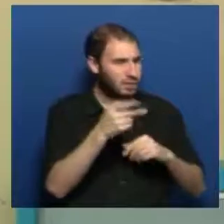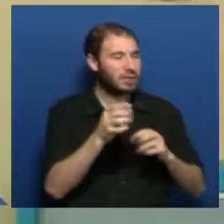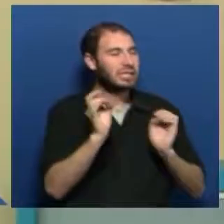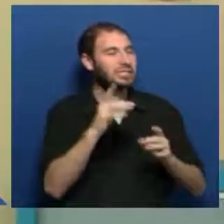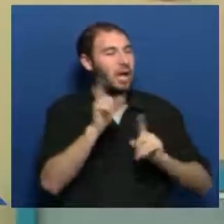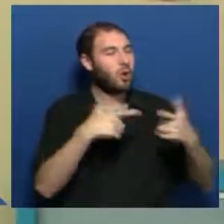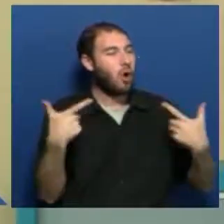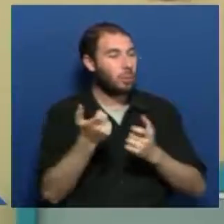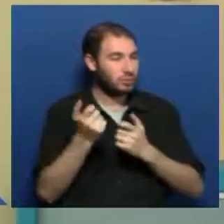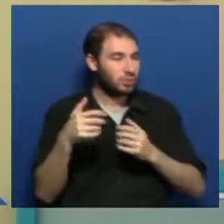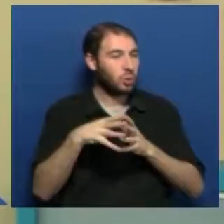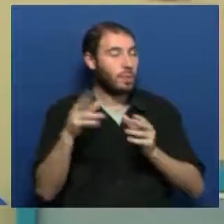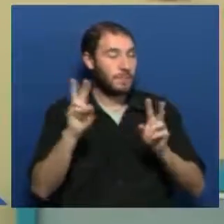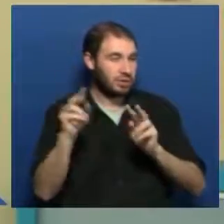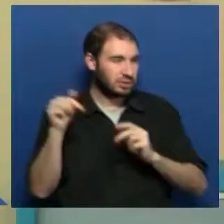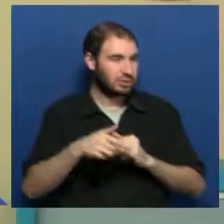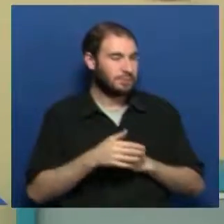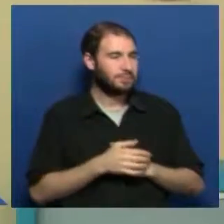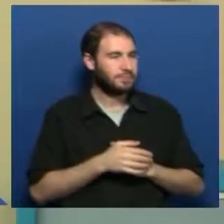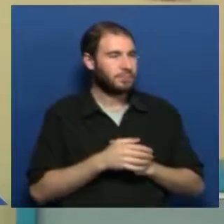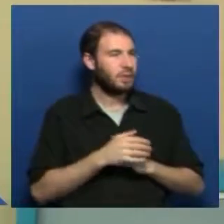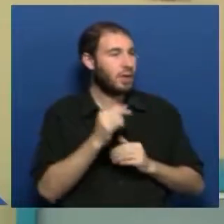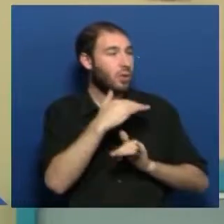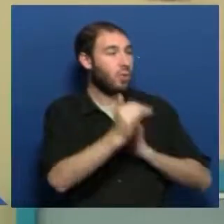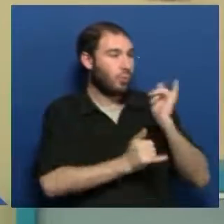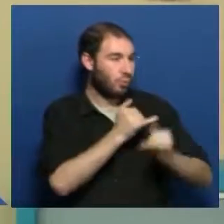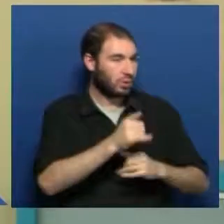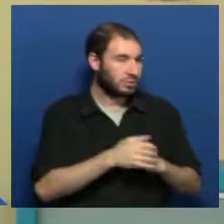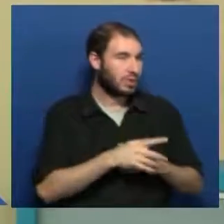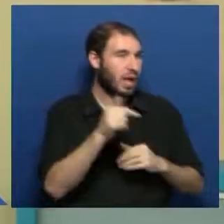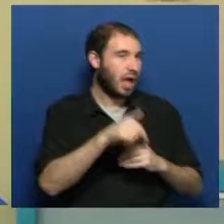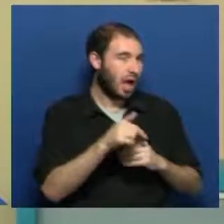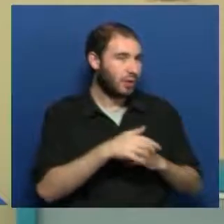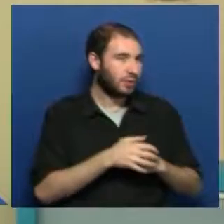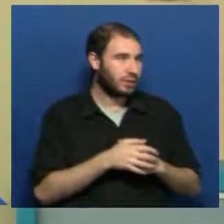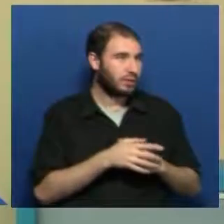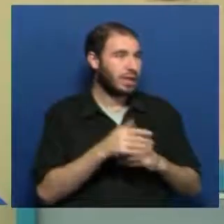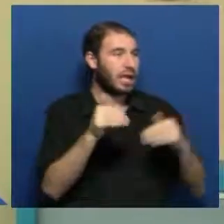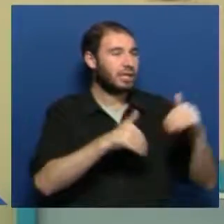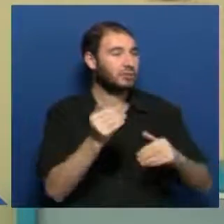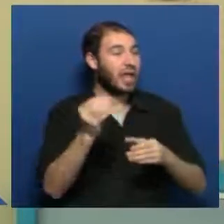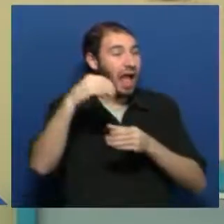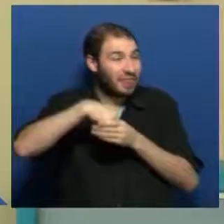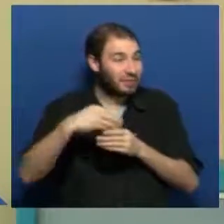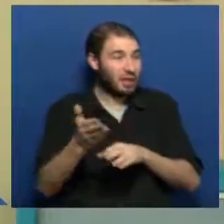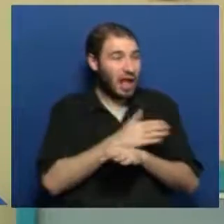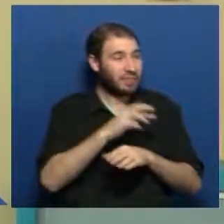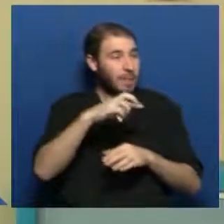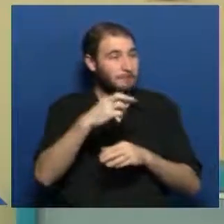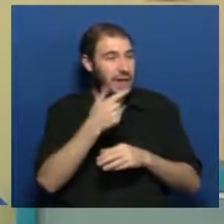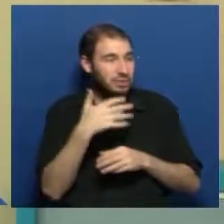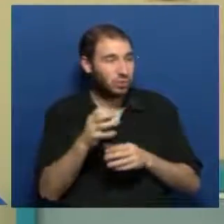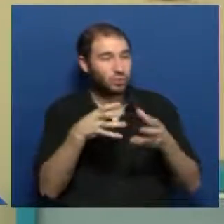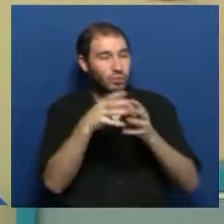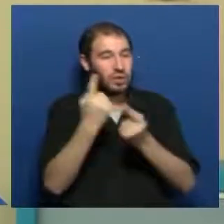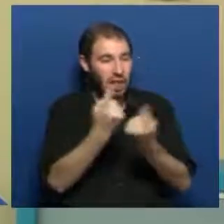por parte de la oposición, del Partido Justicialista, en donde manifiestan que ahora se va a tener que realizar elecciones internas previas a las PASO de cada